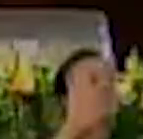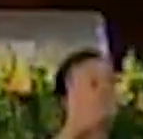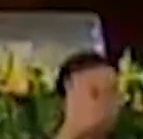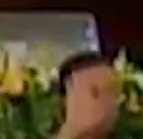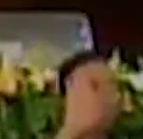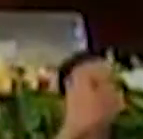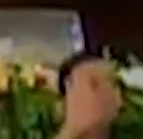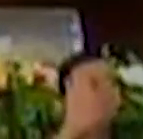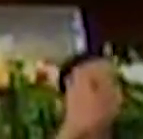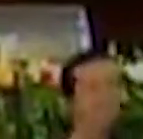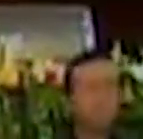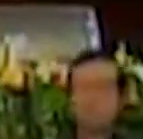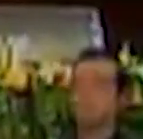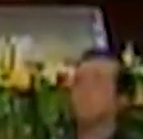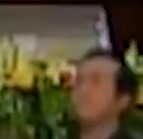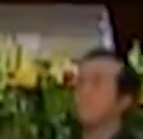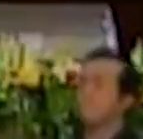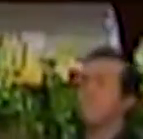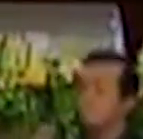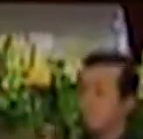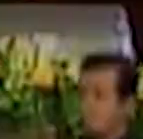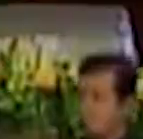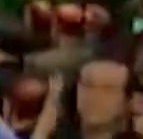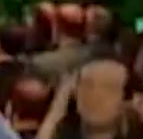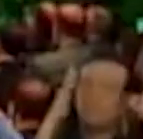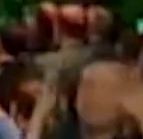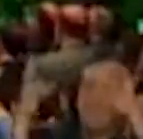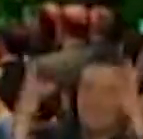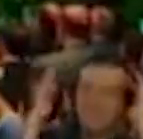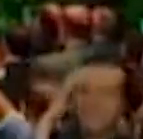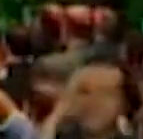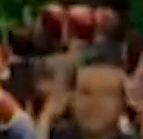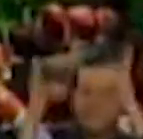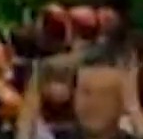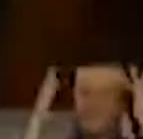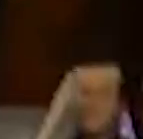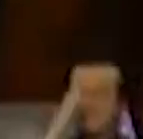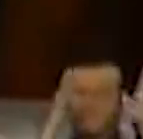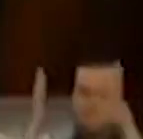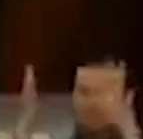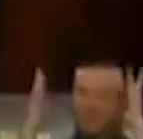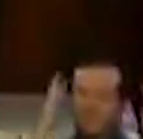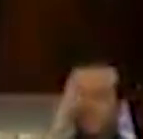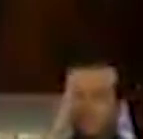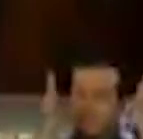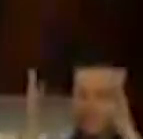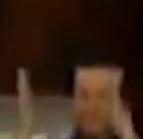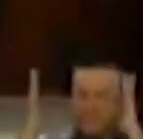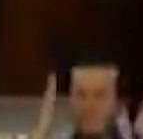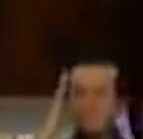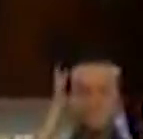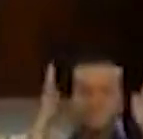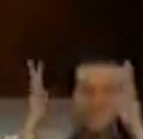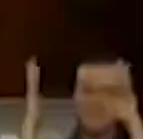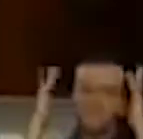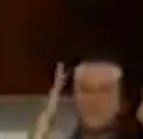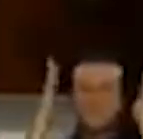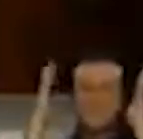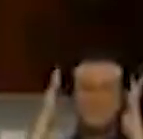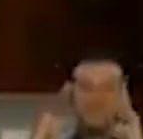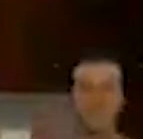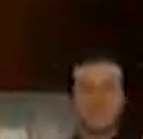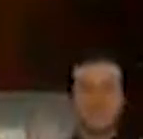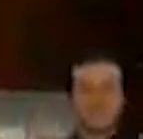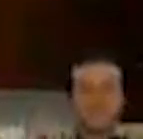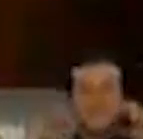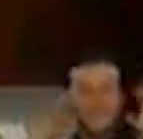como nuevo mandatario ante la Asamblea Nacional, en una ceremonia que contó con la presencia de varios jefes de Estado y de Gobierno de la región y de